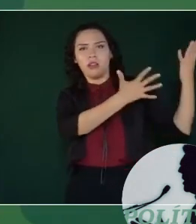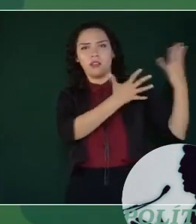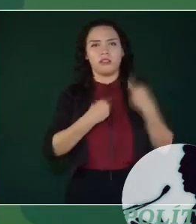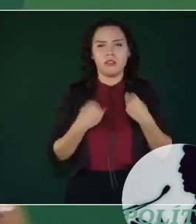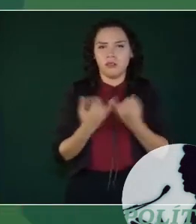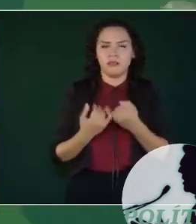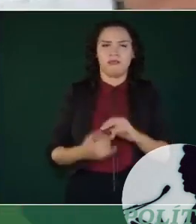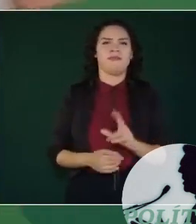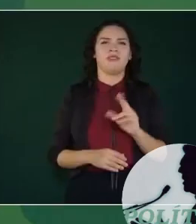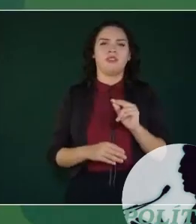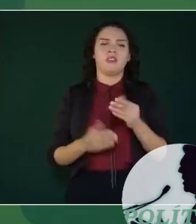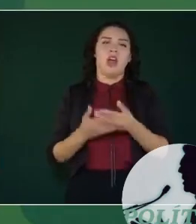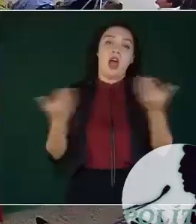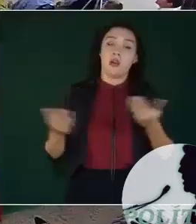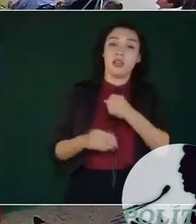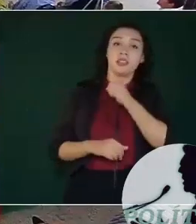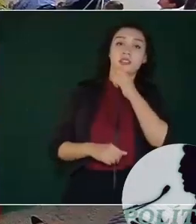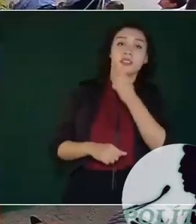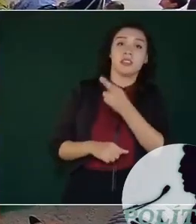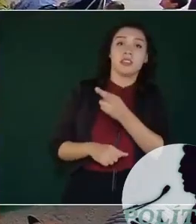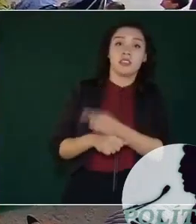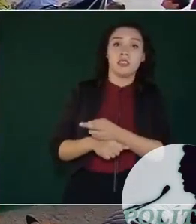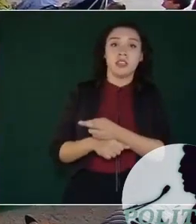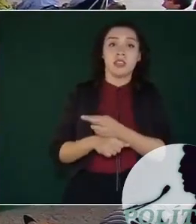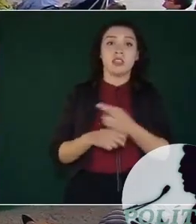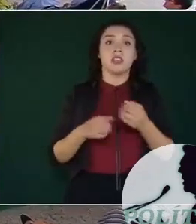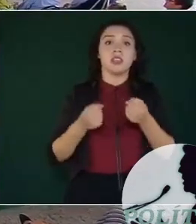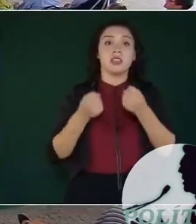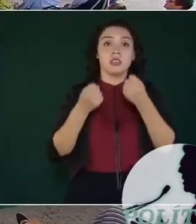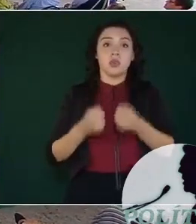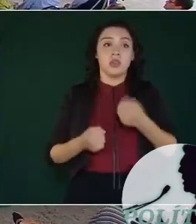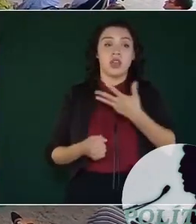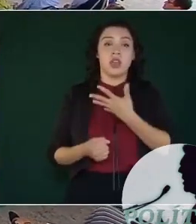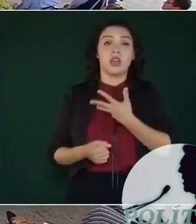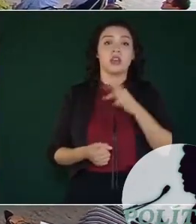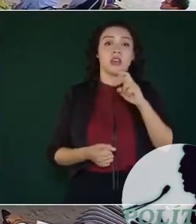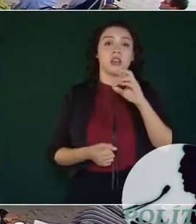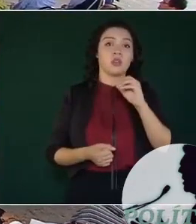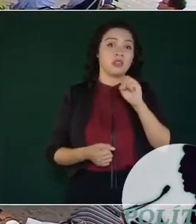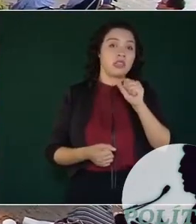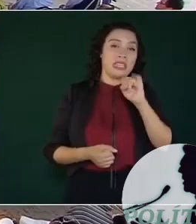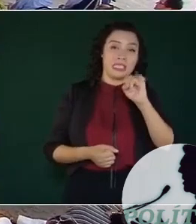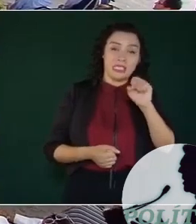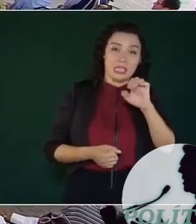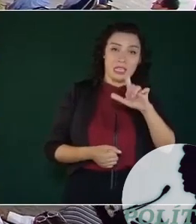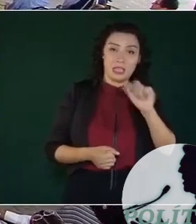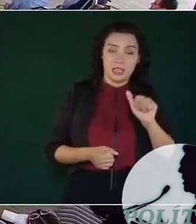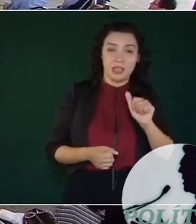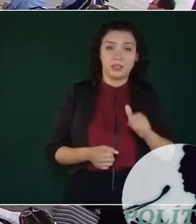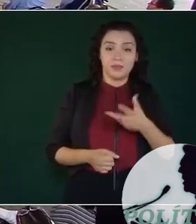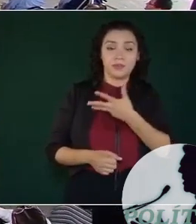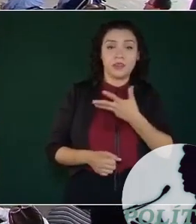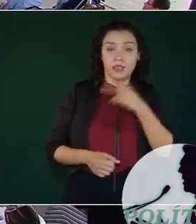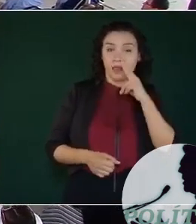si ahora la secretaria de Seguridad es Rosa Isela Rodríguez y durante